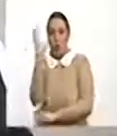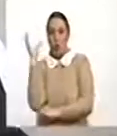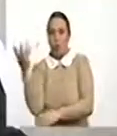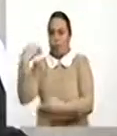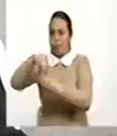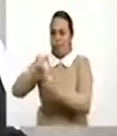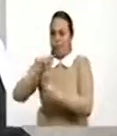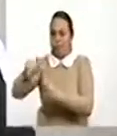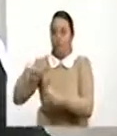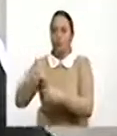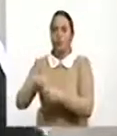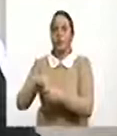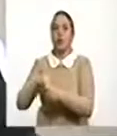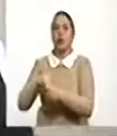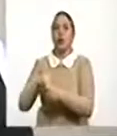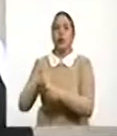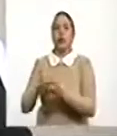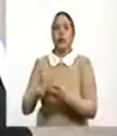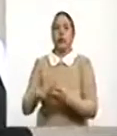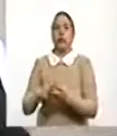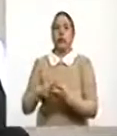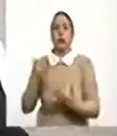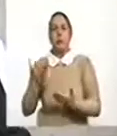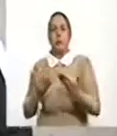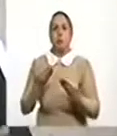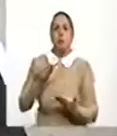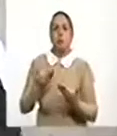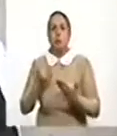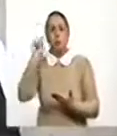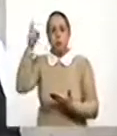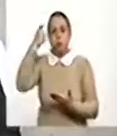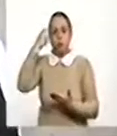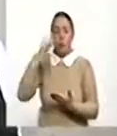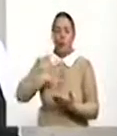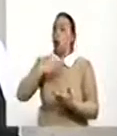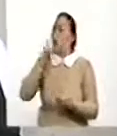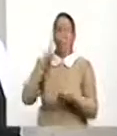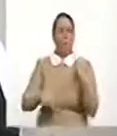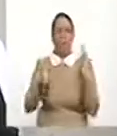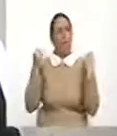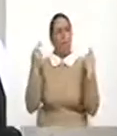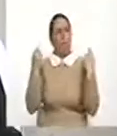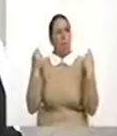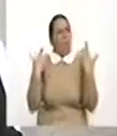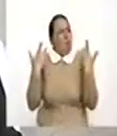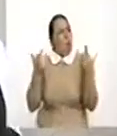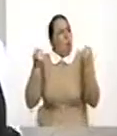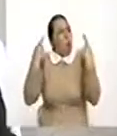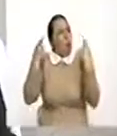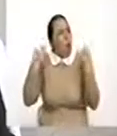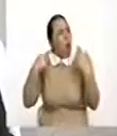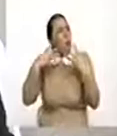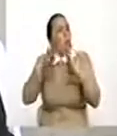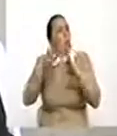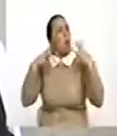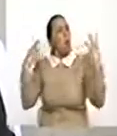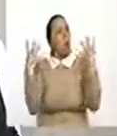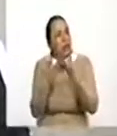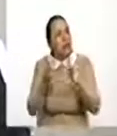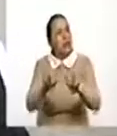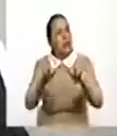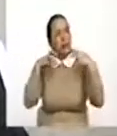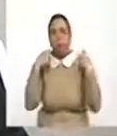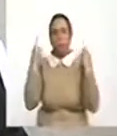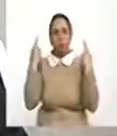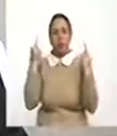esa es la primera gran claudicación del Estado colombiano. Yo no puedo entender que este Senado de la República, que este Congreso,